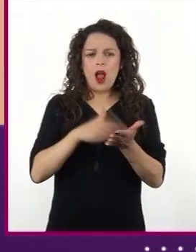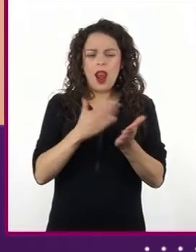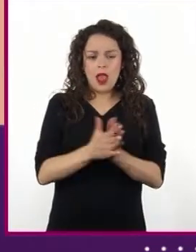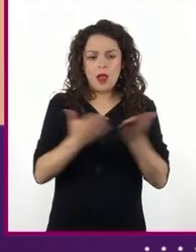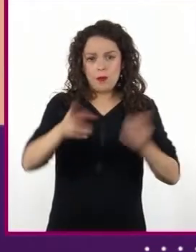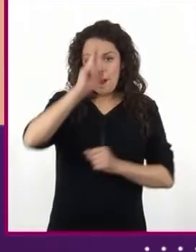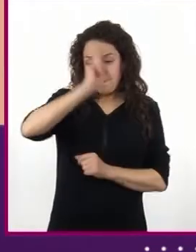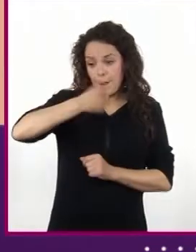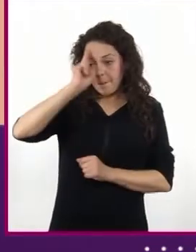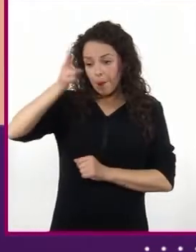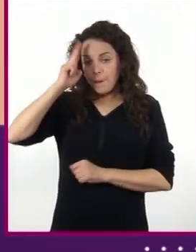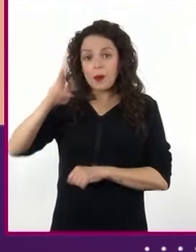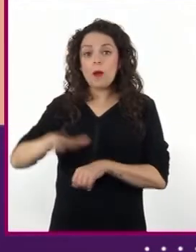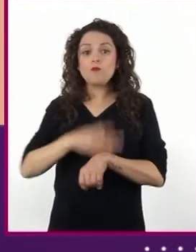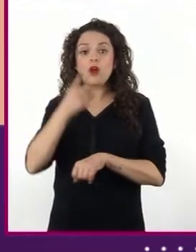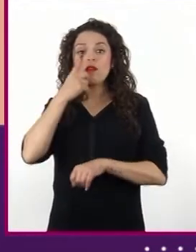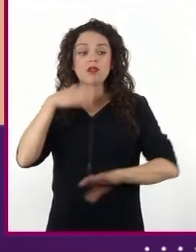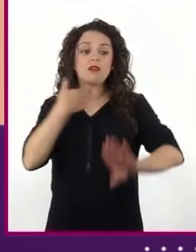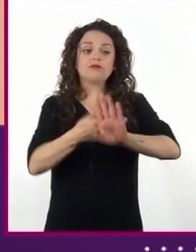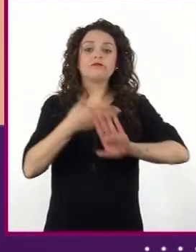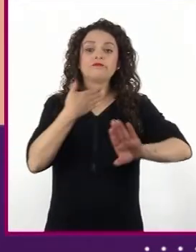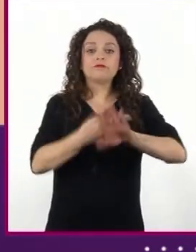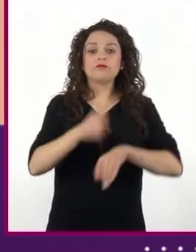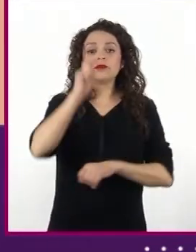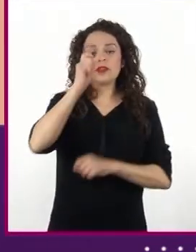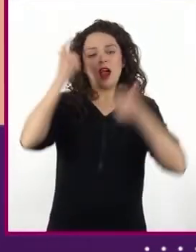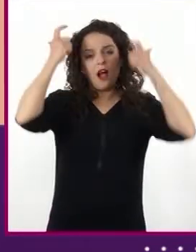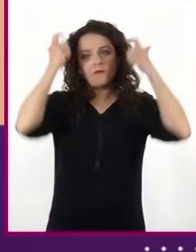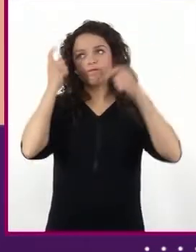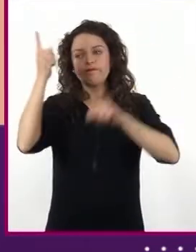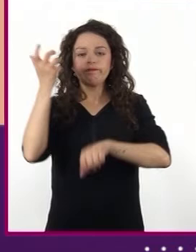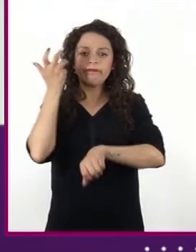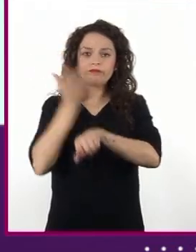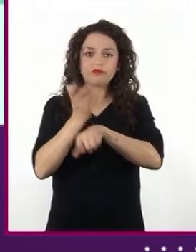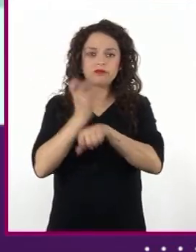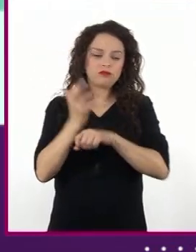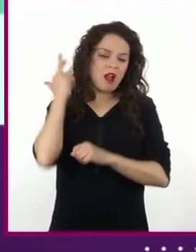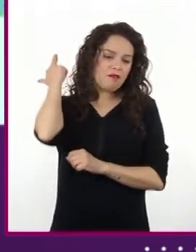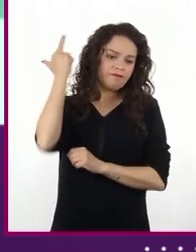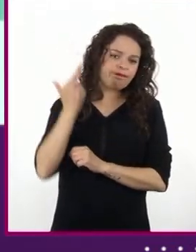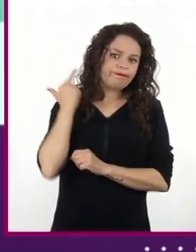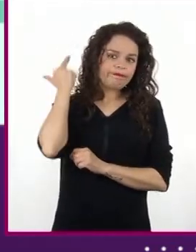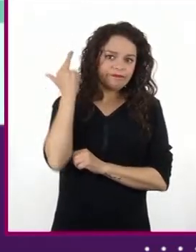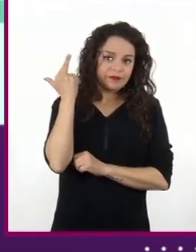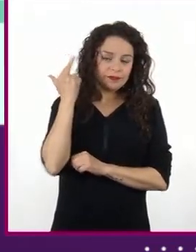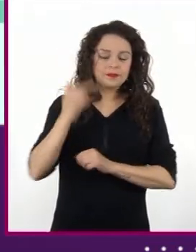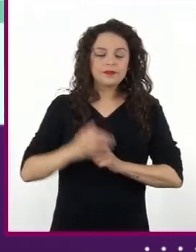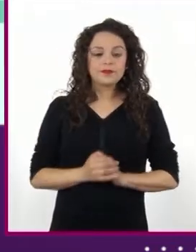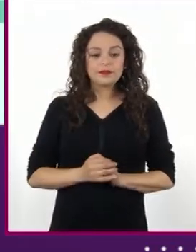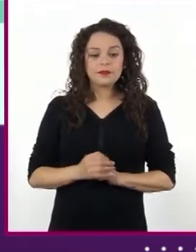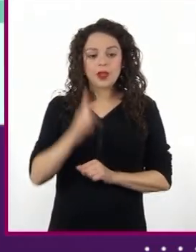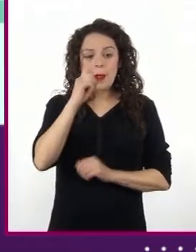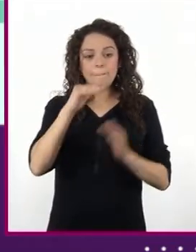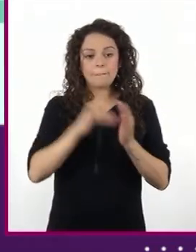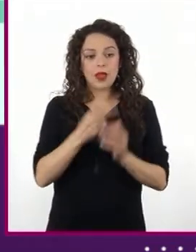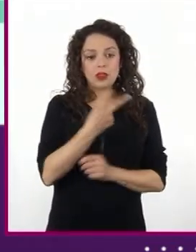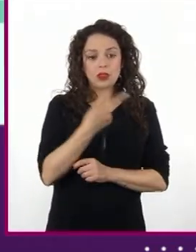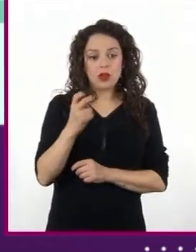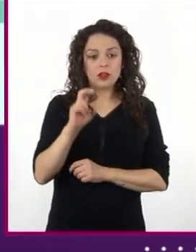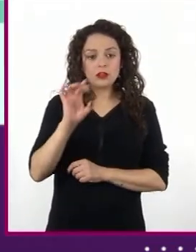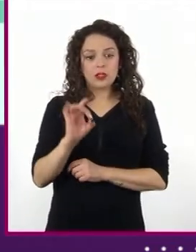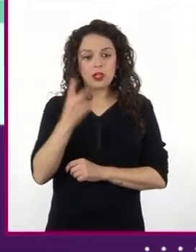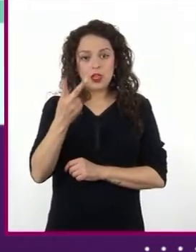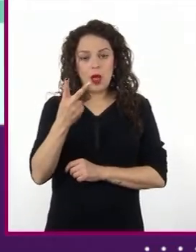atentaban contra las instituciones del virreinato y la corona española. En 1231, el Papa Gregorio